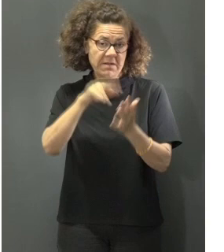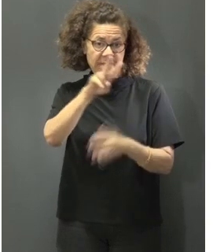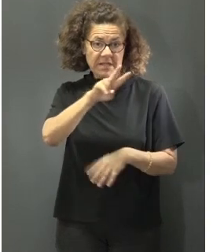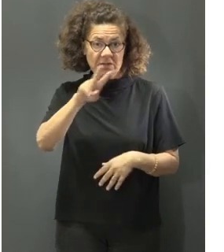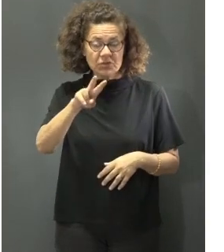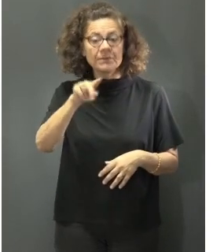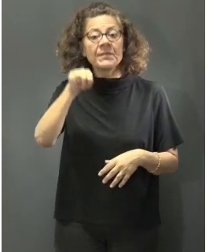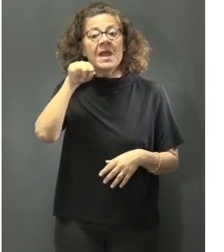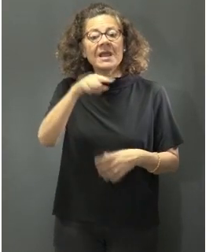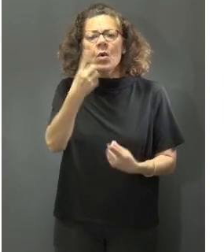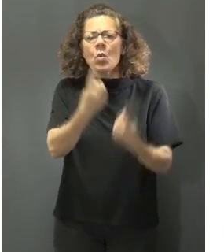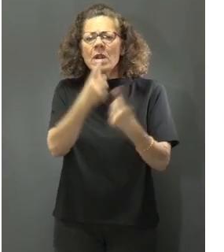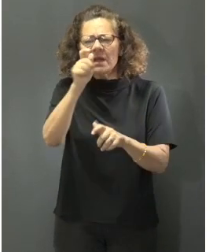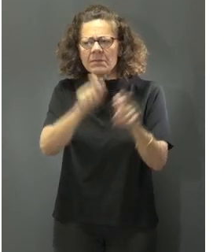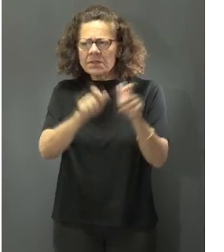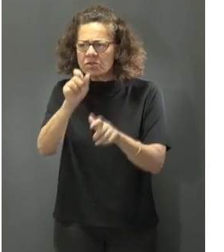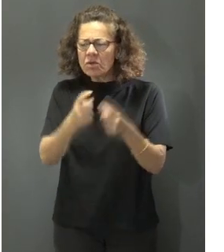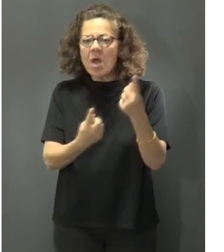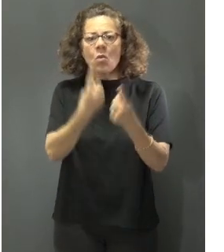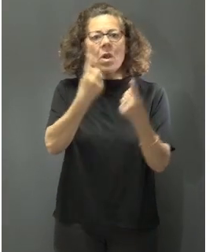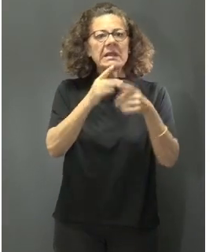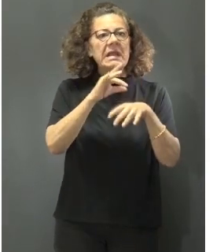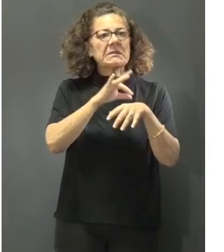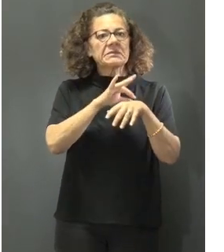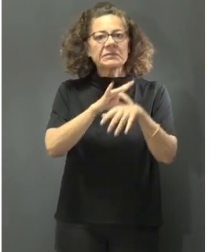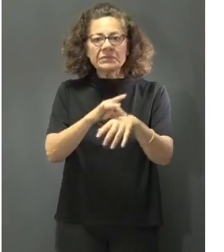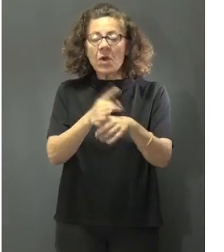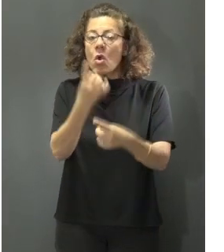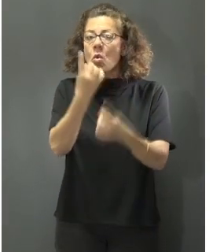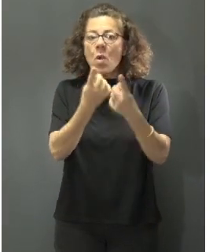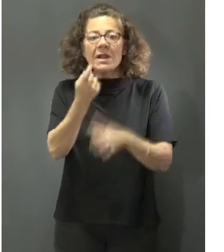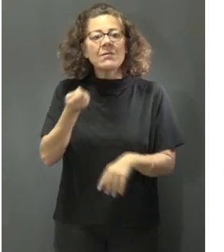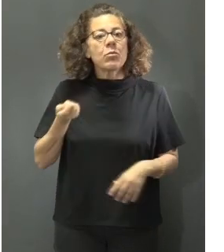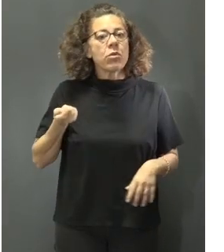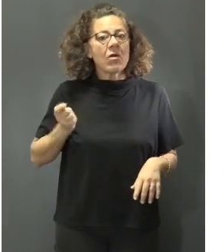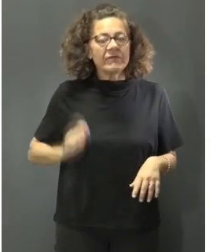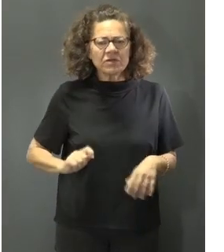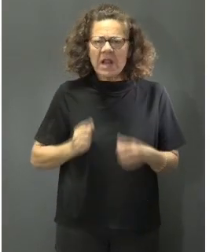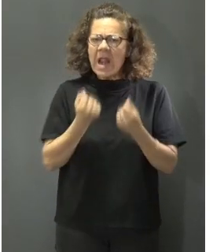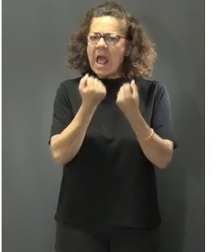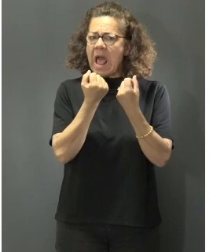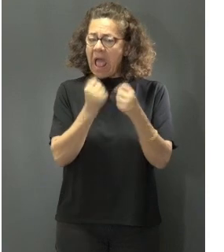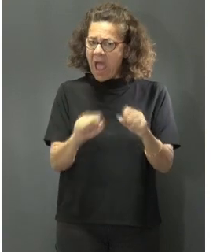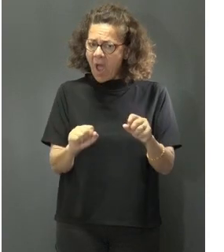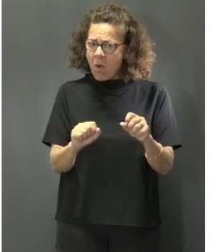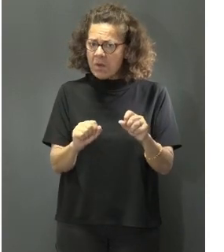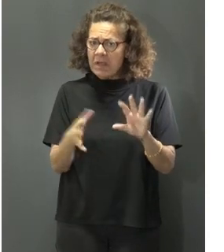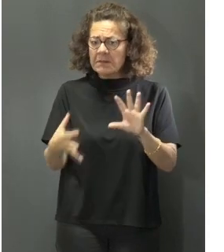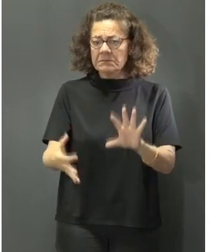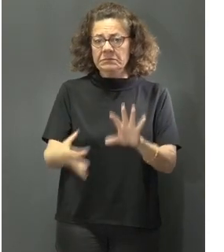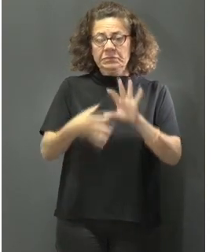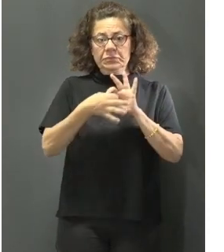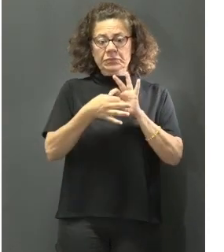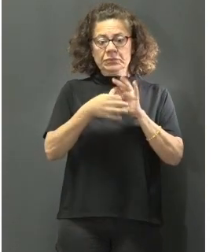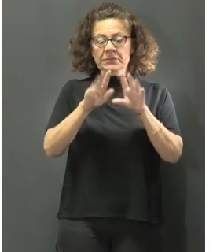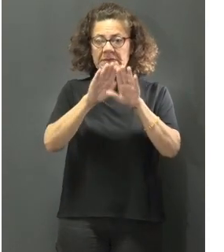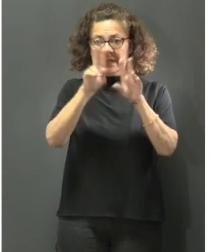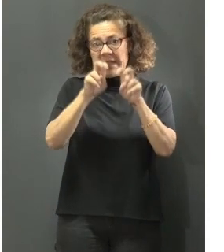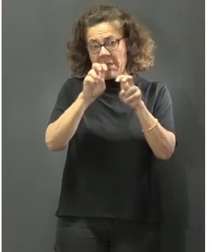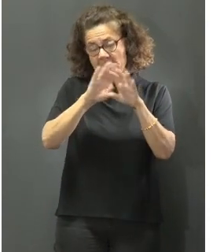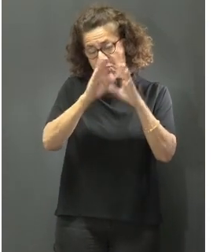que cualquier persona, cualquier agente, cualquier profesional, aunque no estuviera vinculado al mundo de la